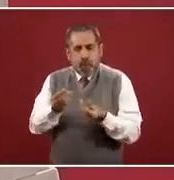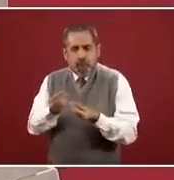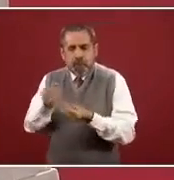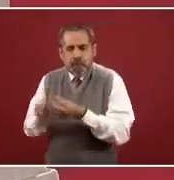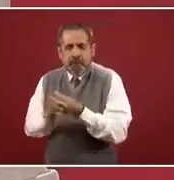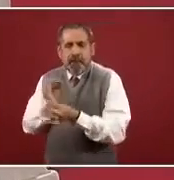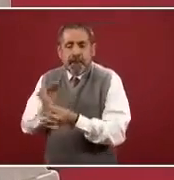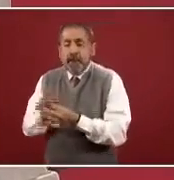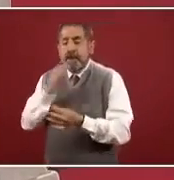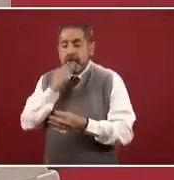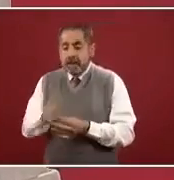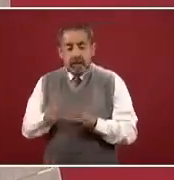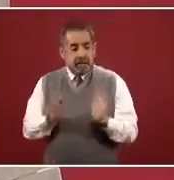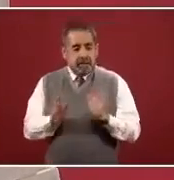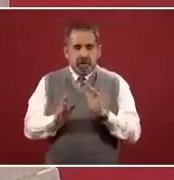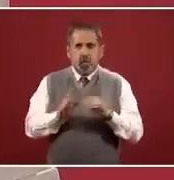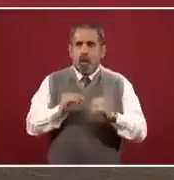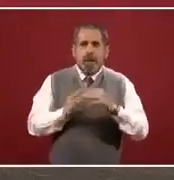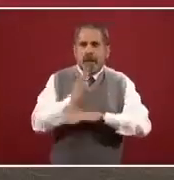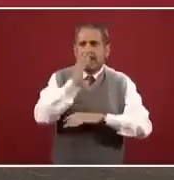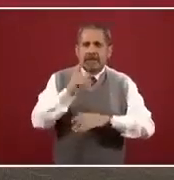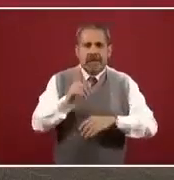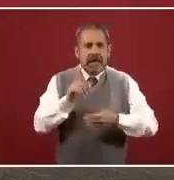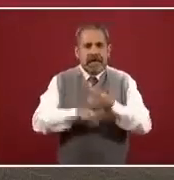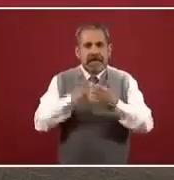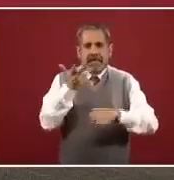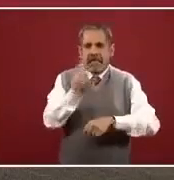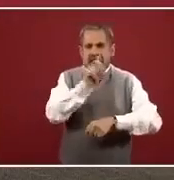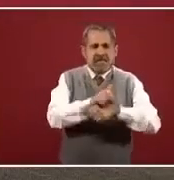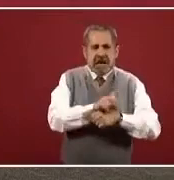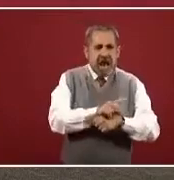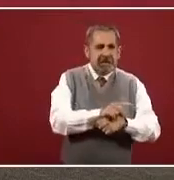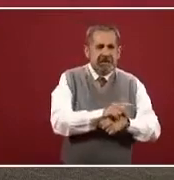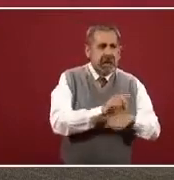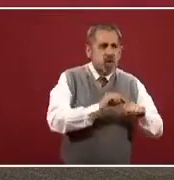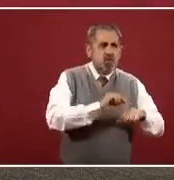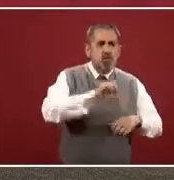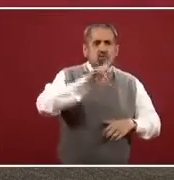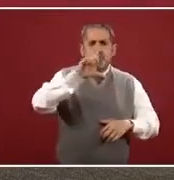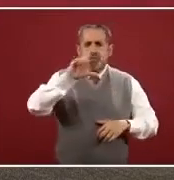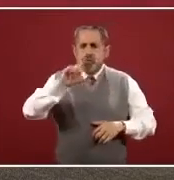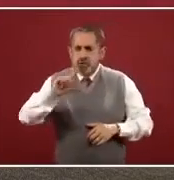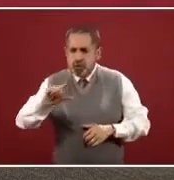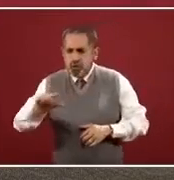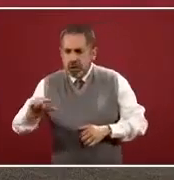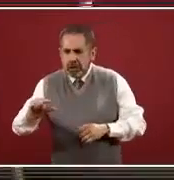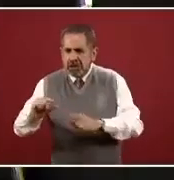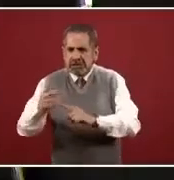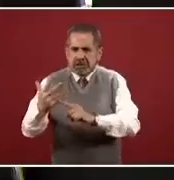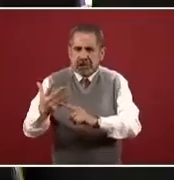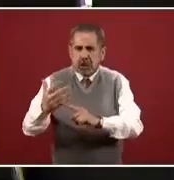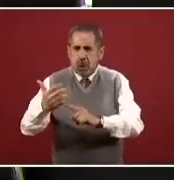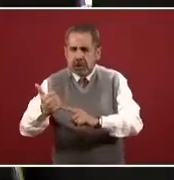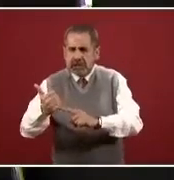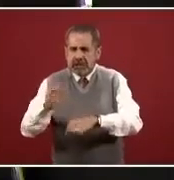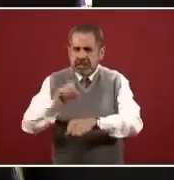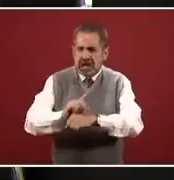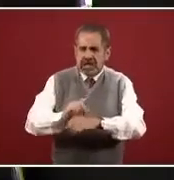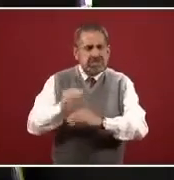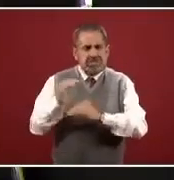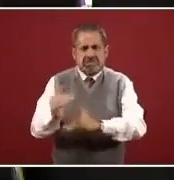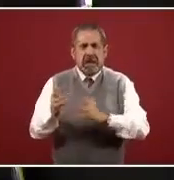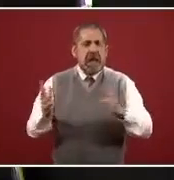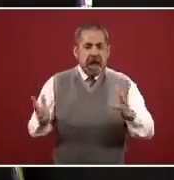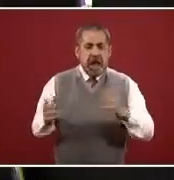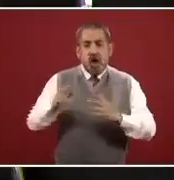de los casos no ha excedido los 10 días, en la gran mayoría ha sido solamente de 5 o de 6. Por lo tanto, cuando se